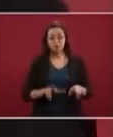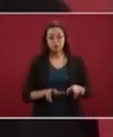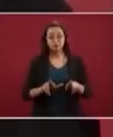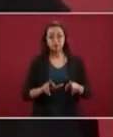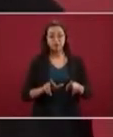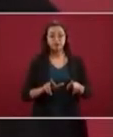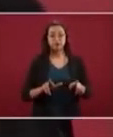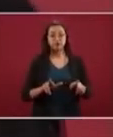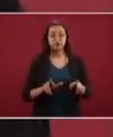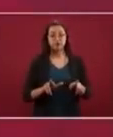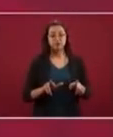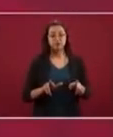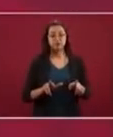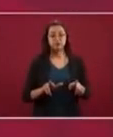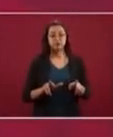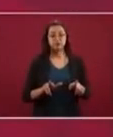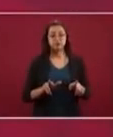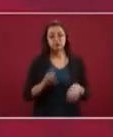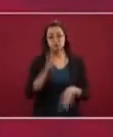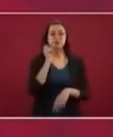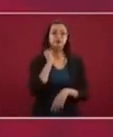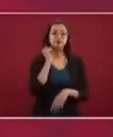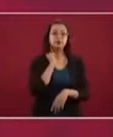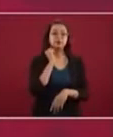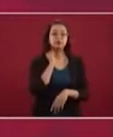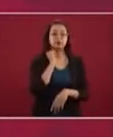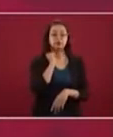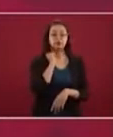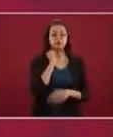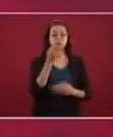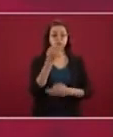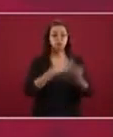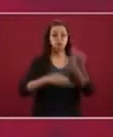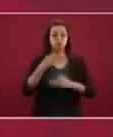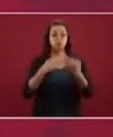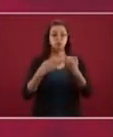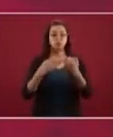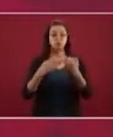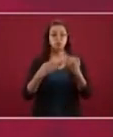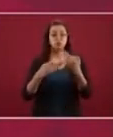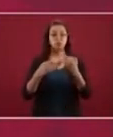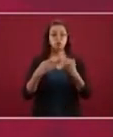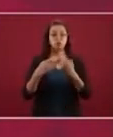productivos. En lo que corresponde el gobierno federal,